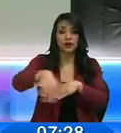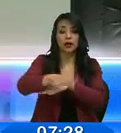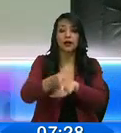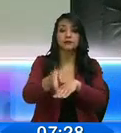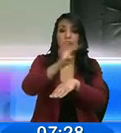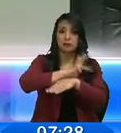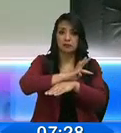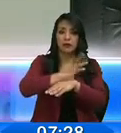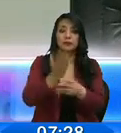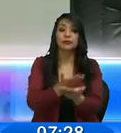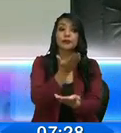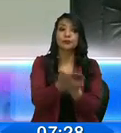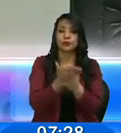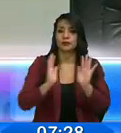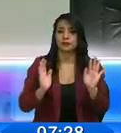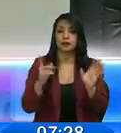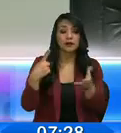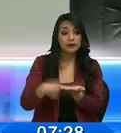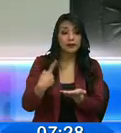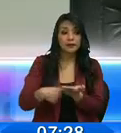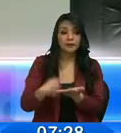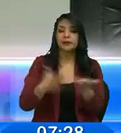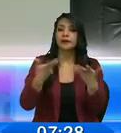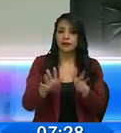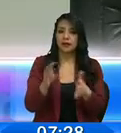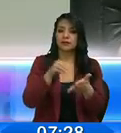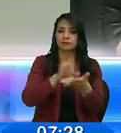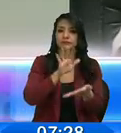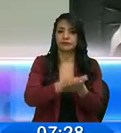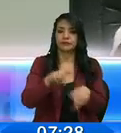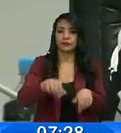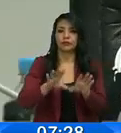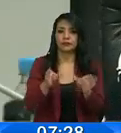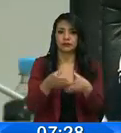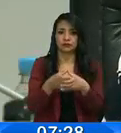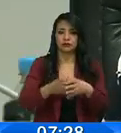que es la propuesta que ha sido debatida e incorporada en esta comisión.